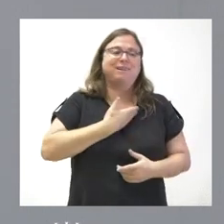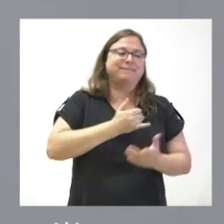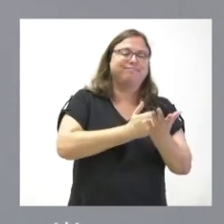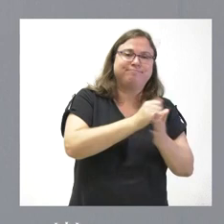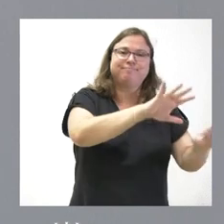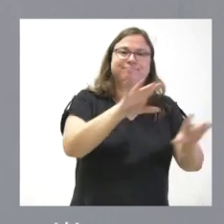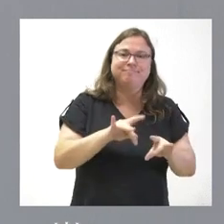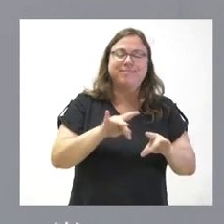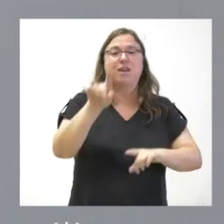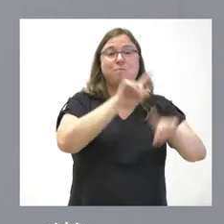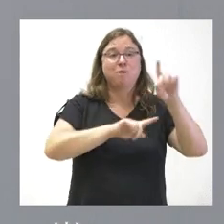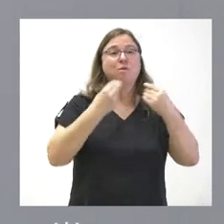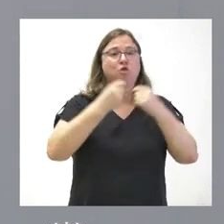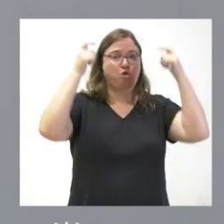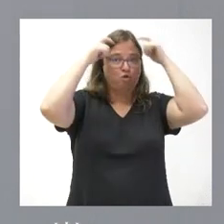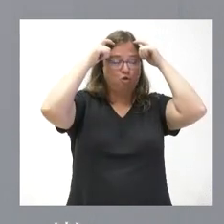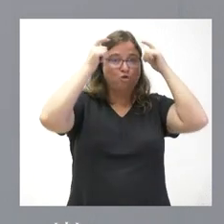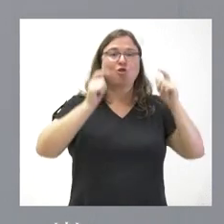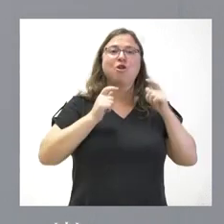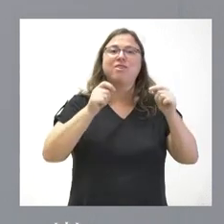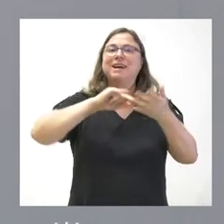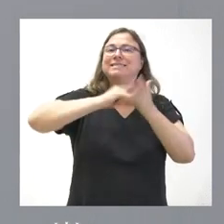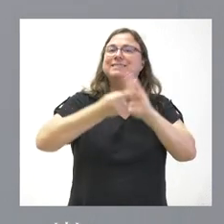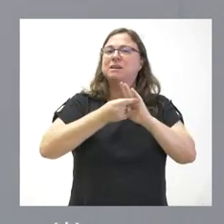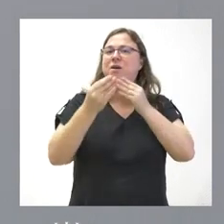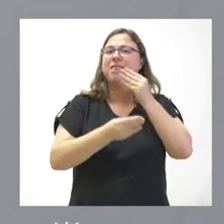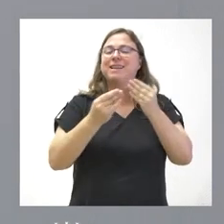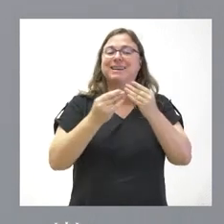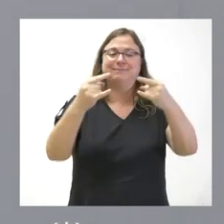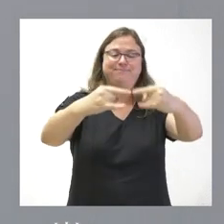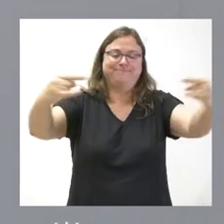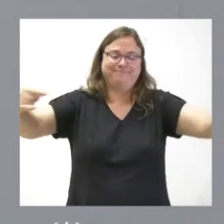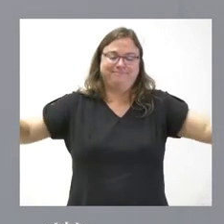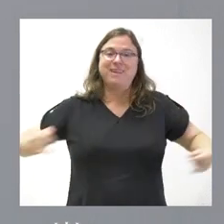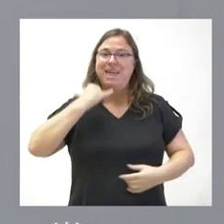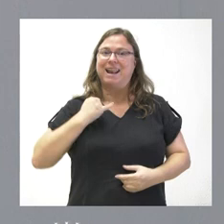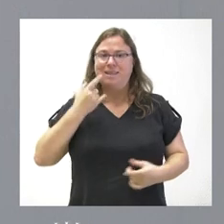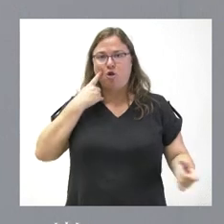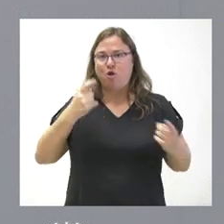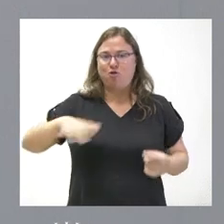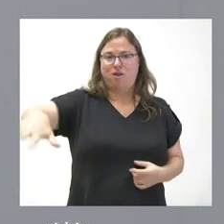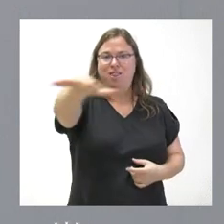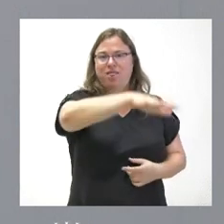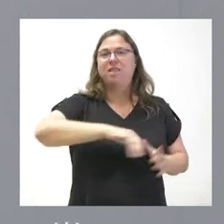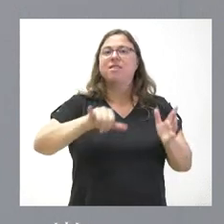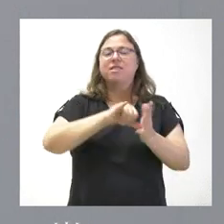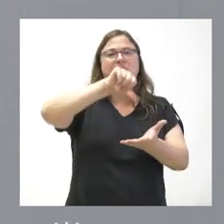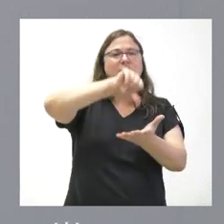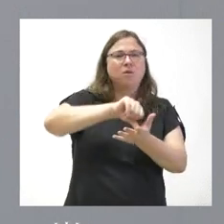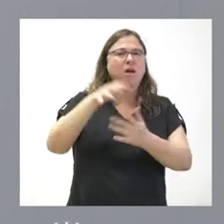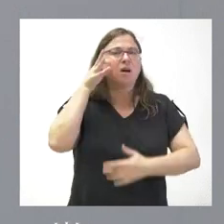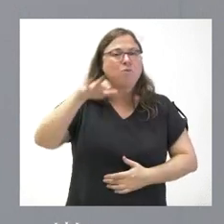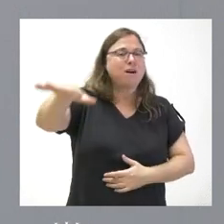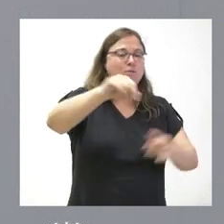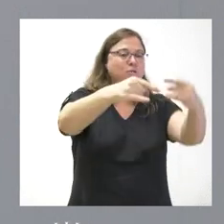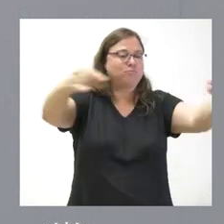este suministro de material son dispositivos para instalar pastores eléctricos en el entorno de las zonas urbanas o periurbanas y